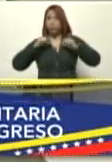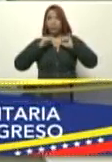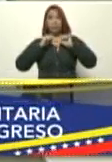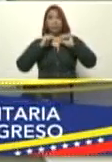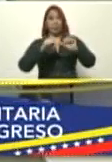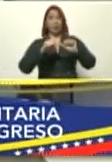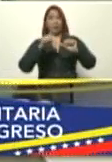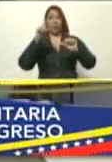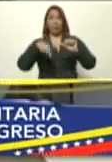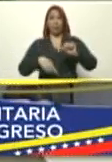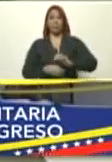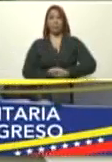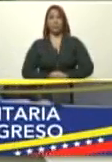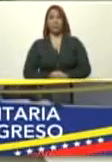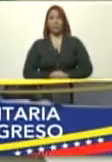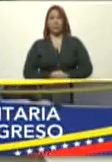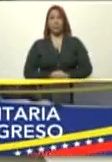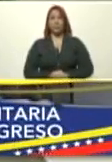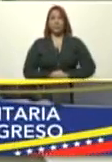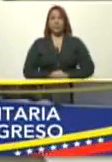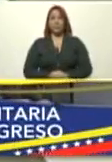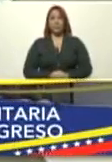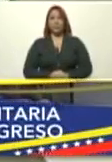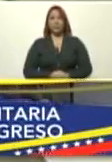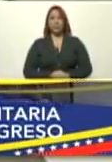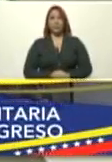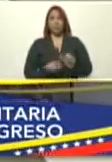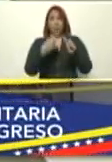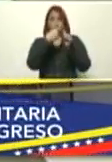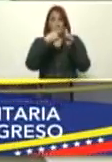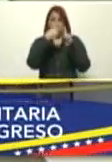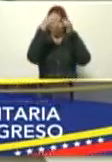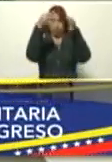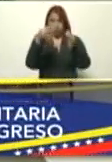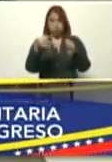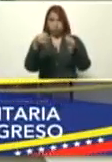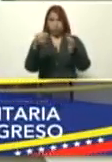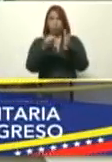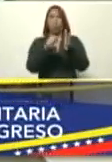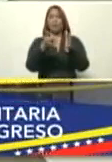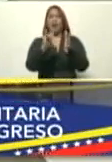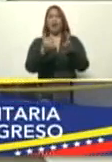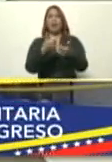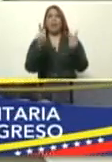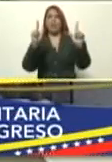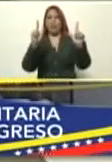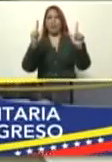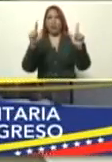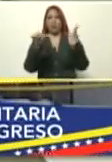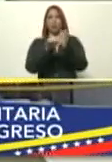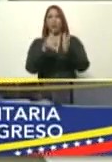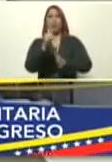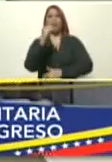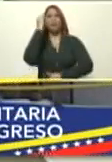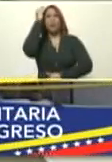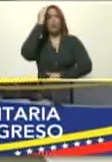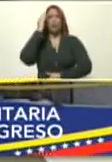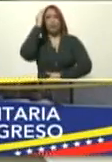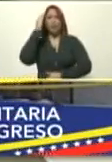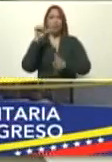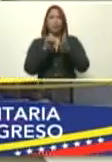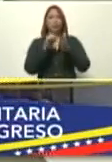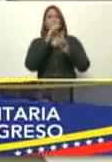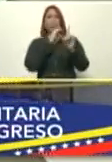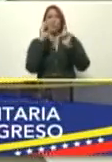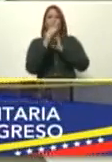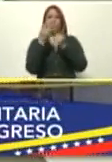huella de carbono, la huella real de donde hay libertades, donde hay conciencia, donde hay cultura